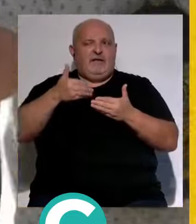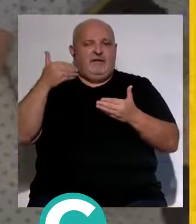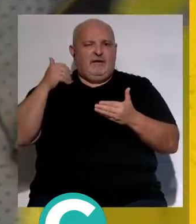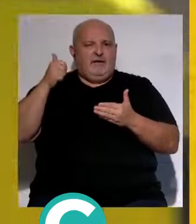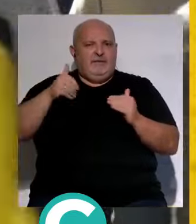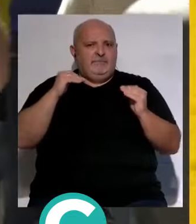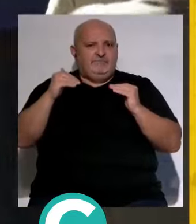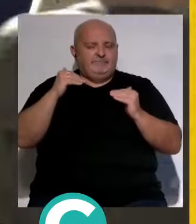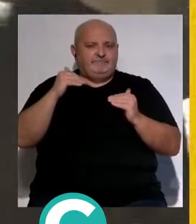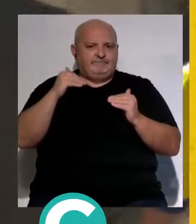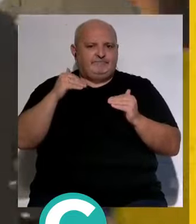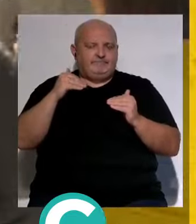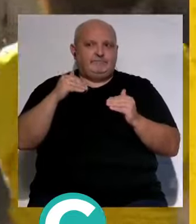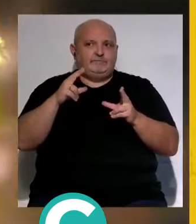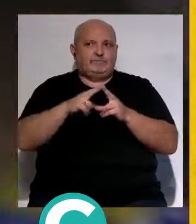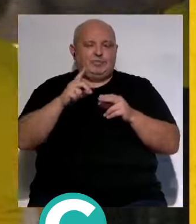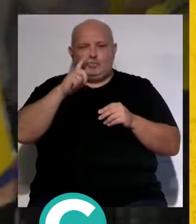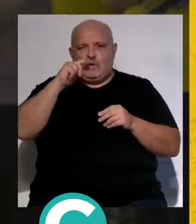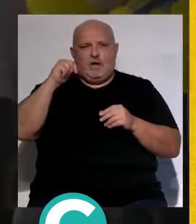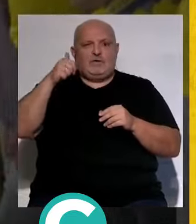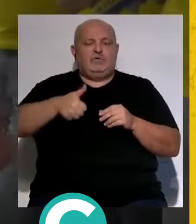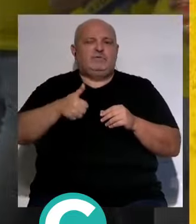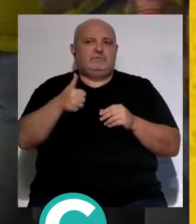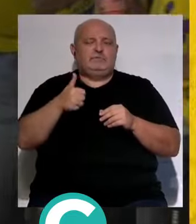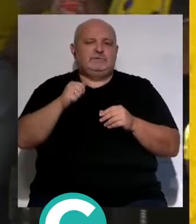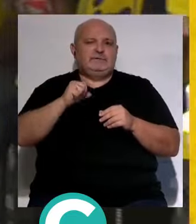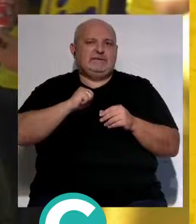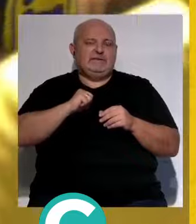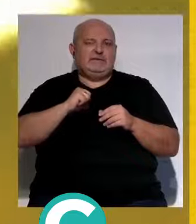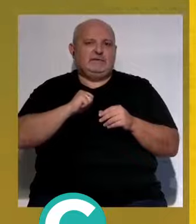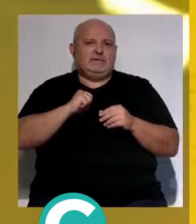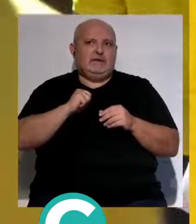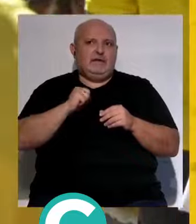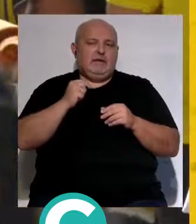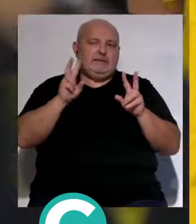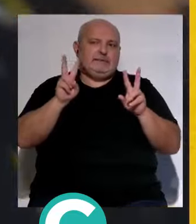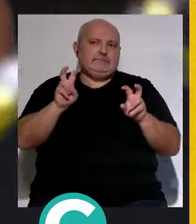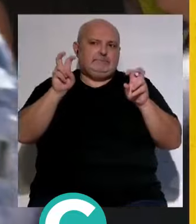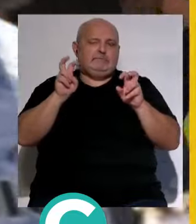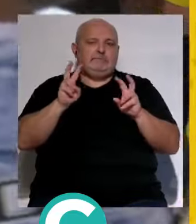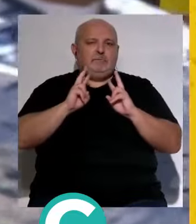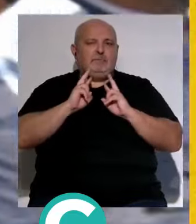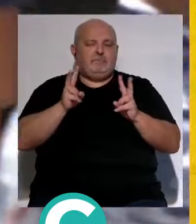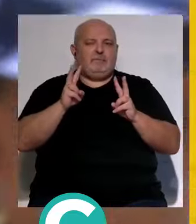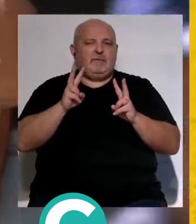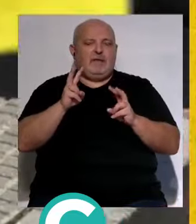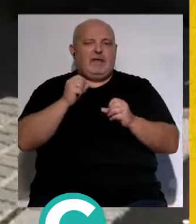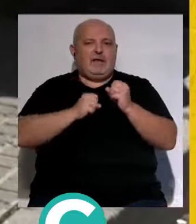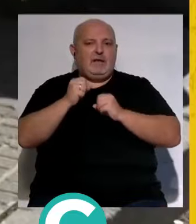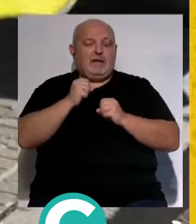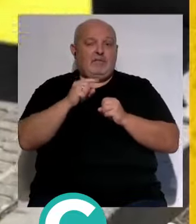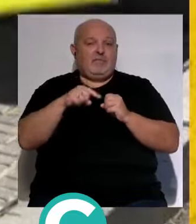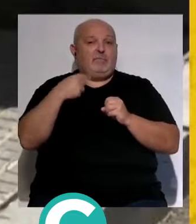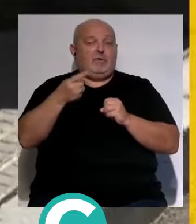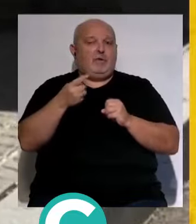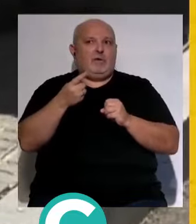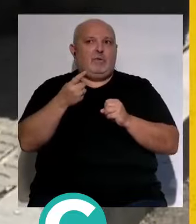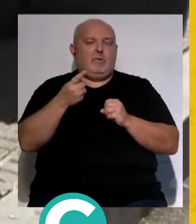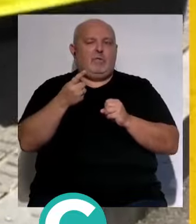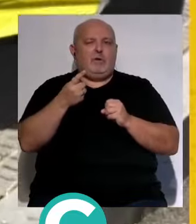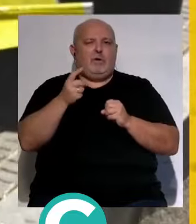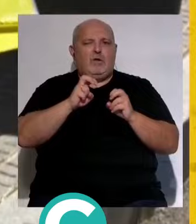la época de Muñoz, ¿no? Que el socio de toda la vida pues tiene que tener un cierto privilegio, una cierta recompensa en el tema económico. Pero es que lo que tú no puedes poner